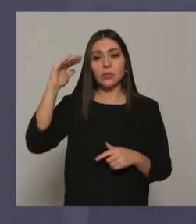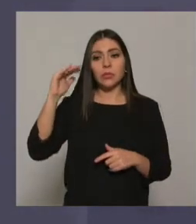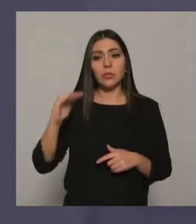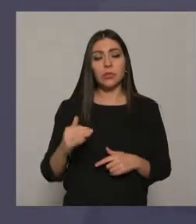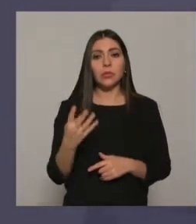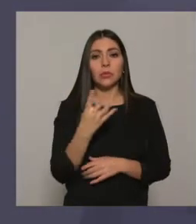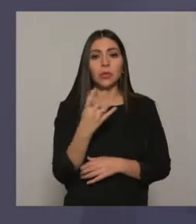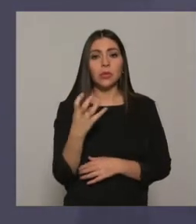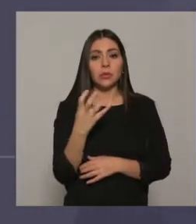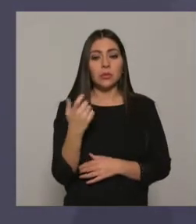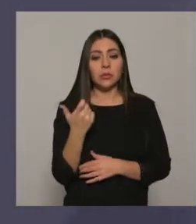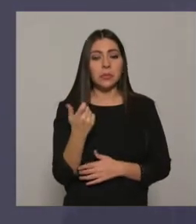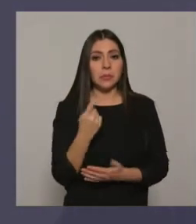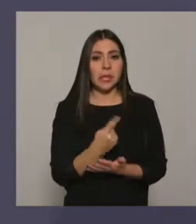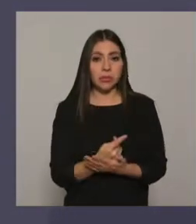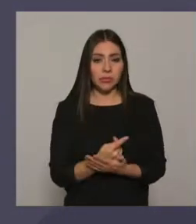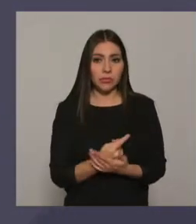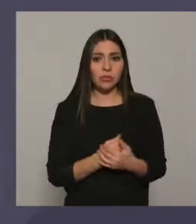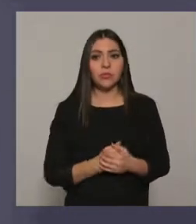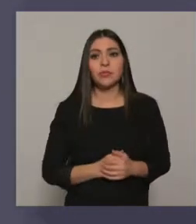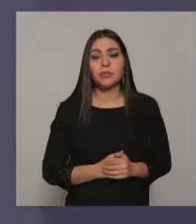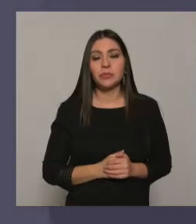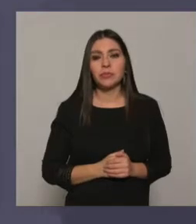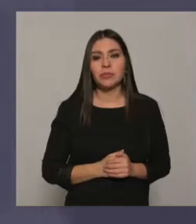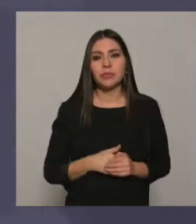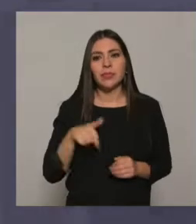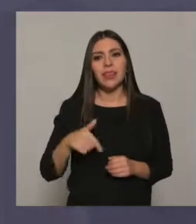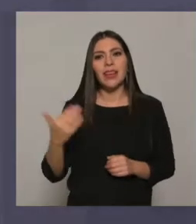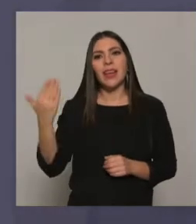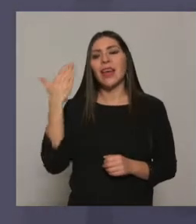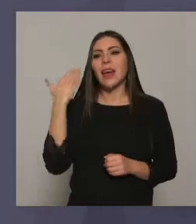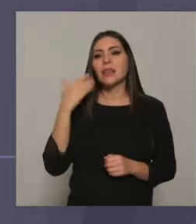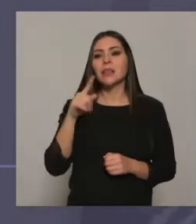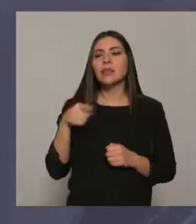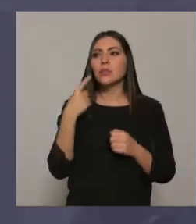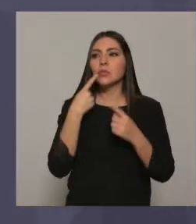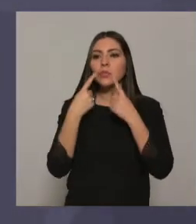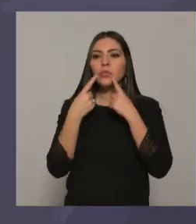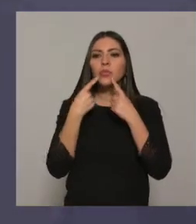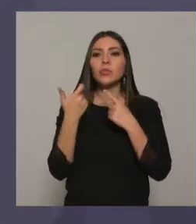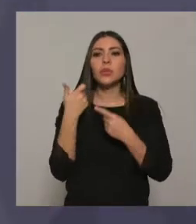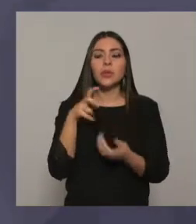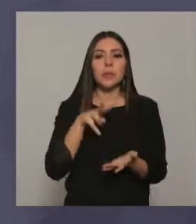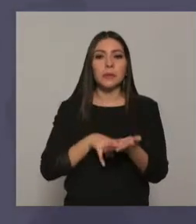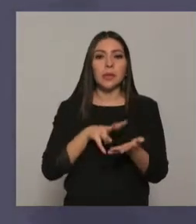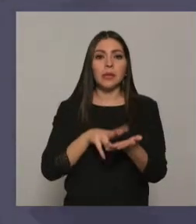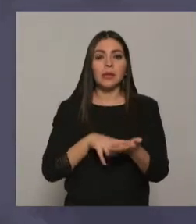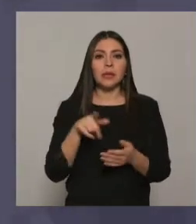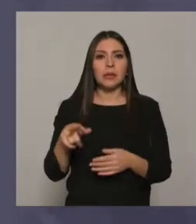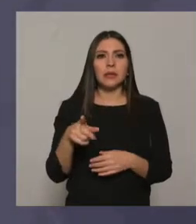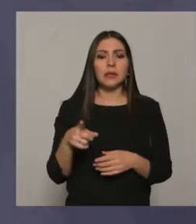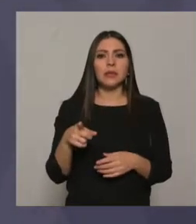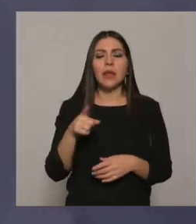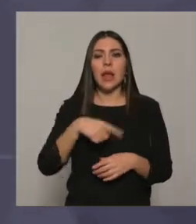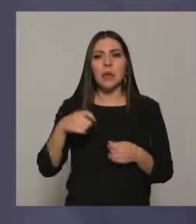pesos. 400 pesos, sí. Aquí justamente tuvimos una mesa para anunciar los precios y ese día sí recibimos algunos comentarios positivos